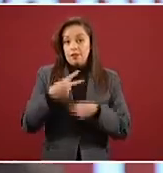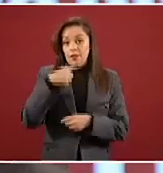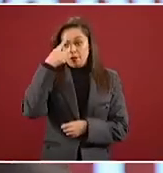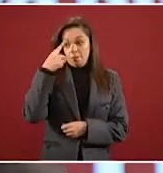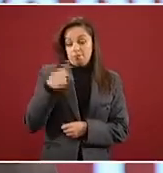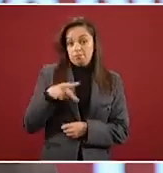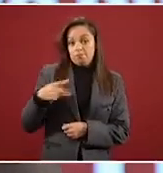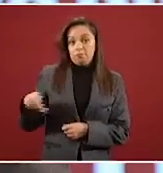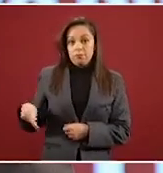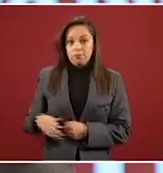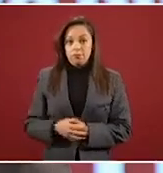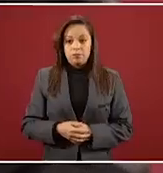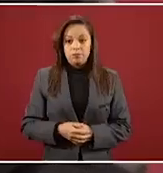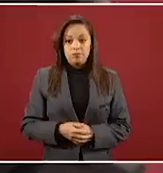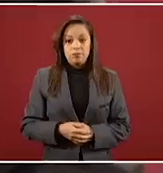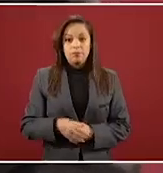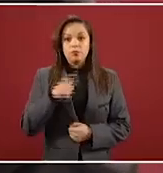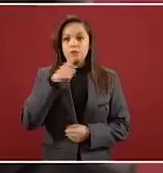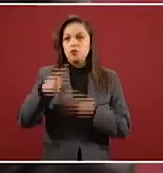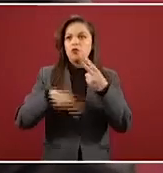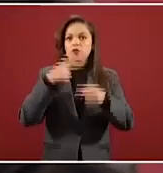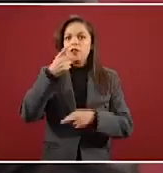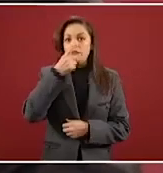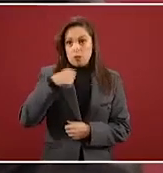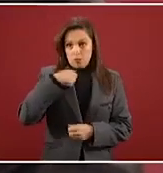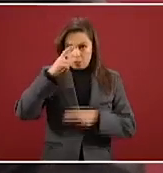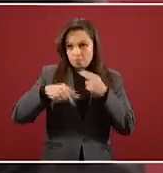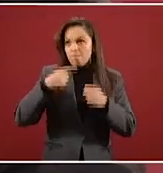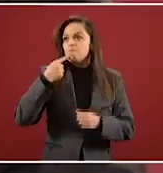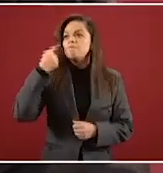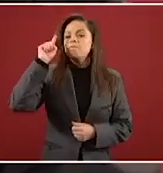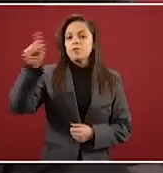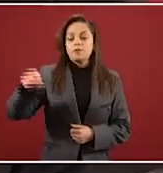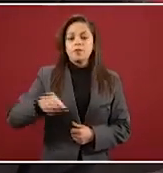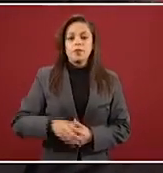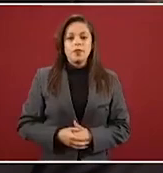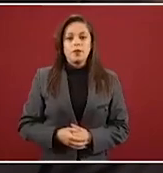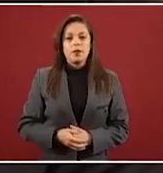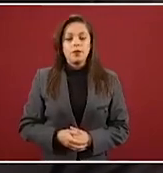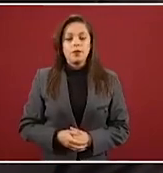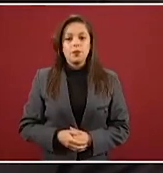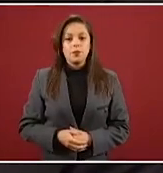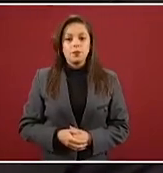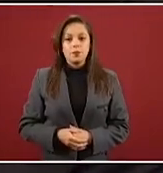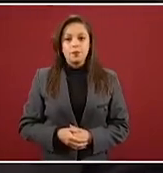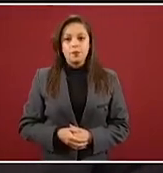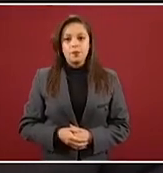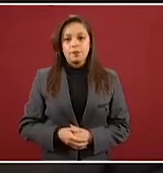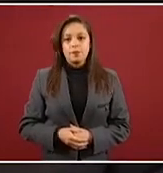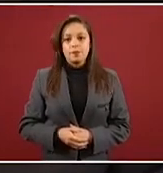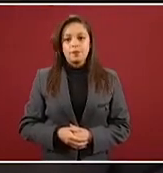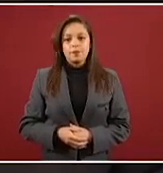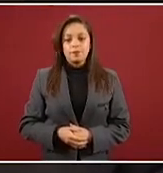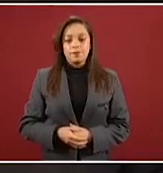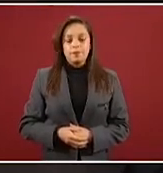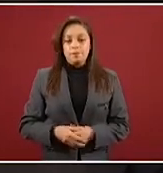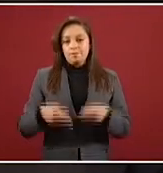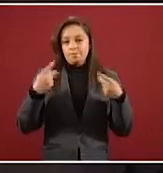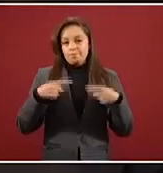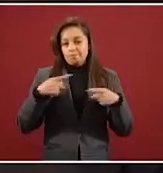y salió a decir que me iba a demandar. Un dirigente que luego fue